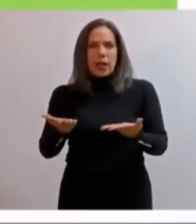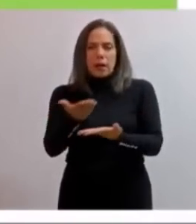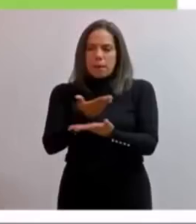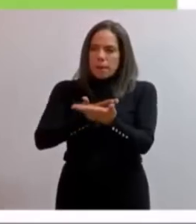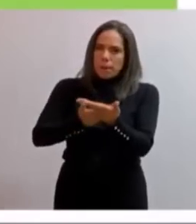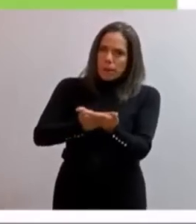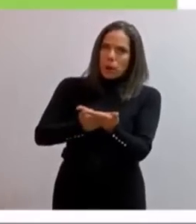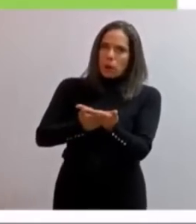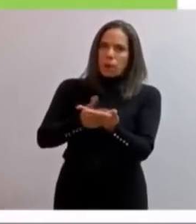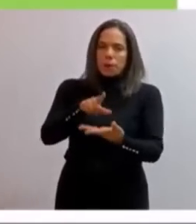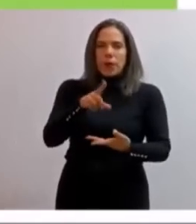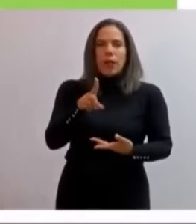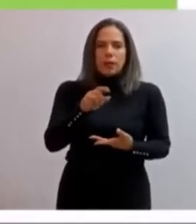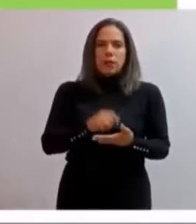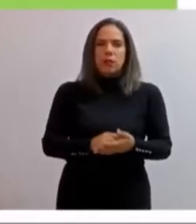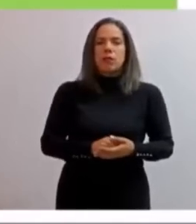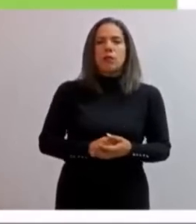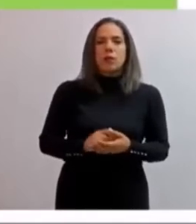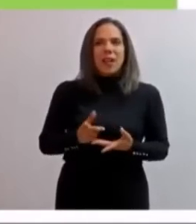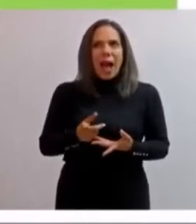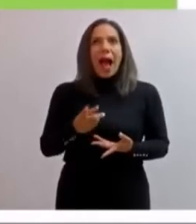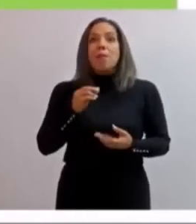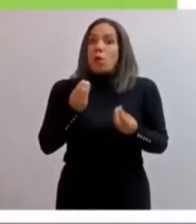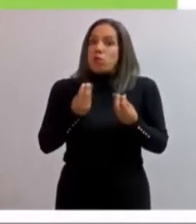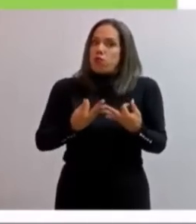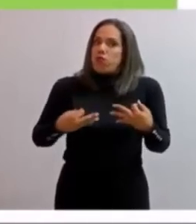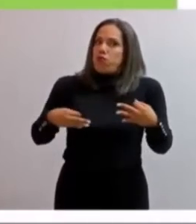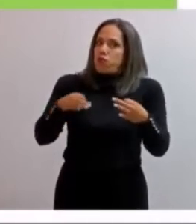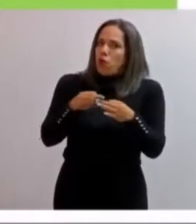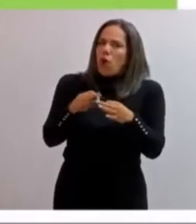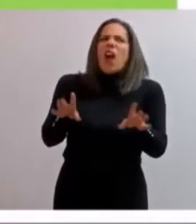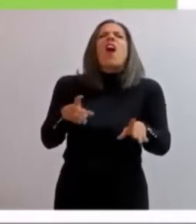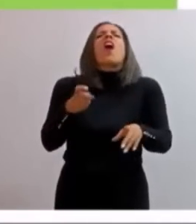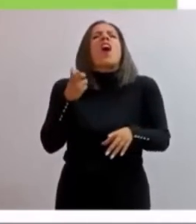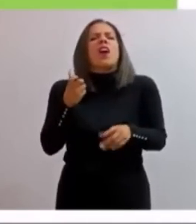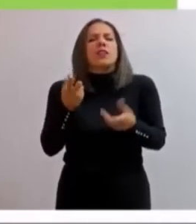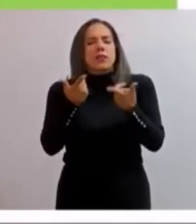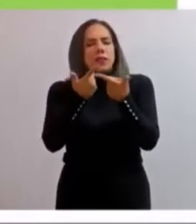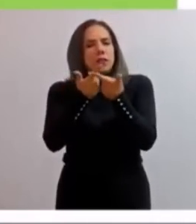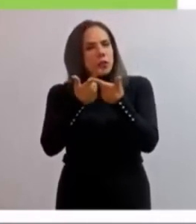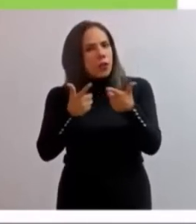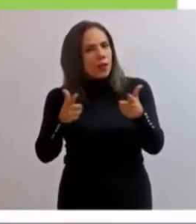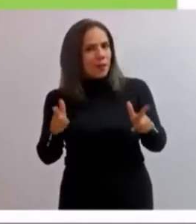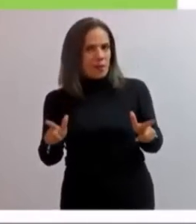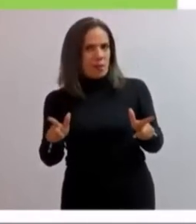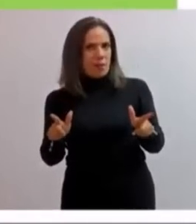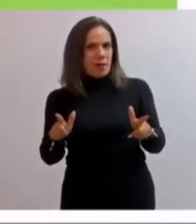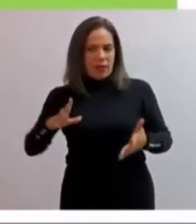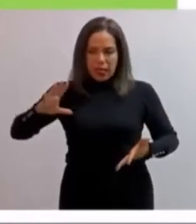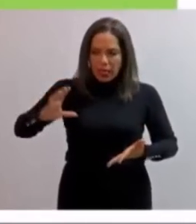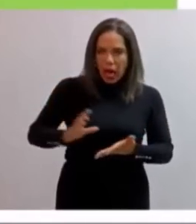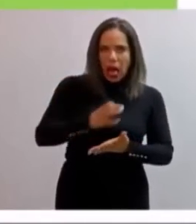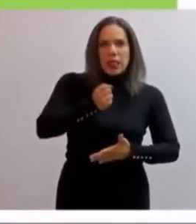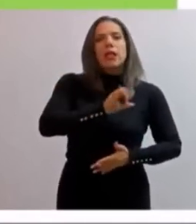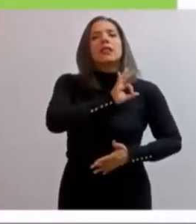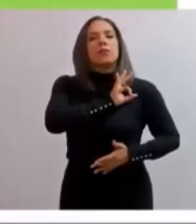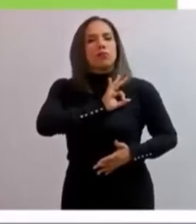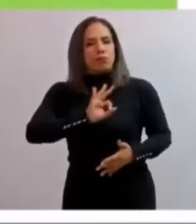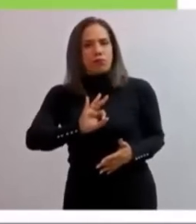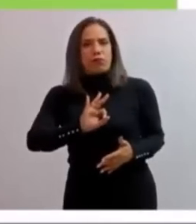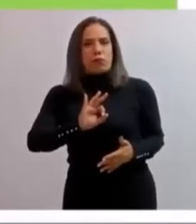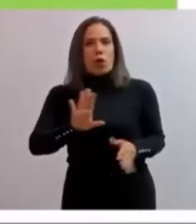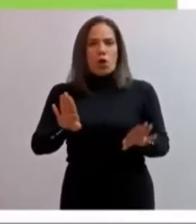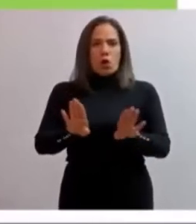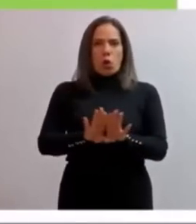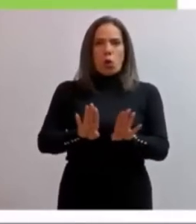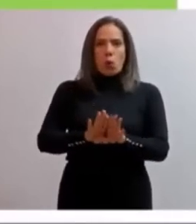importante retomar este concepto de libertad para analizar, para ejercer, pero fundamentalmente